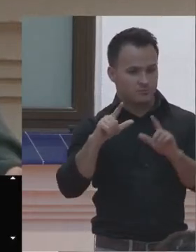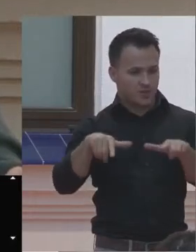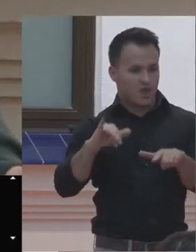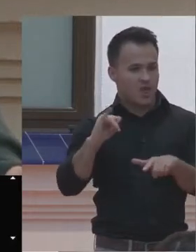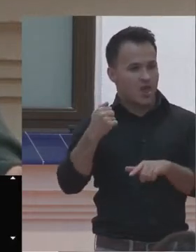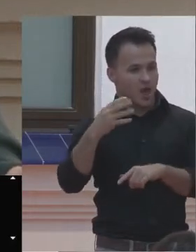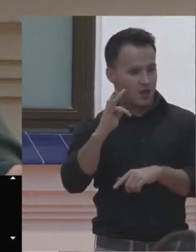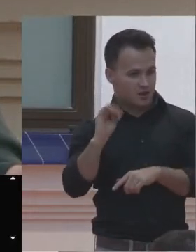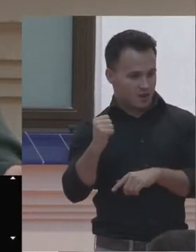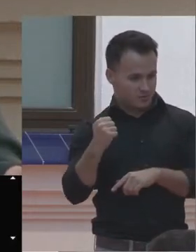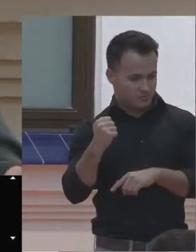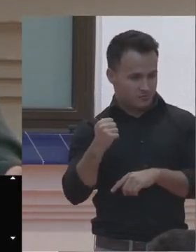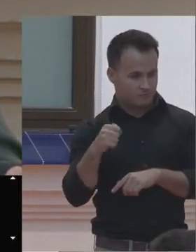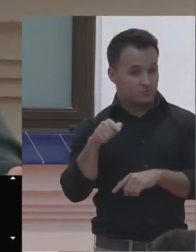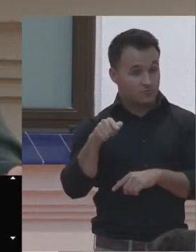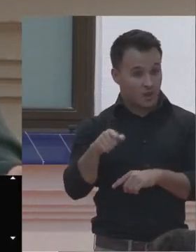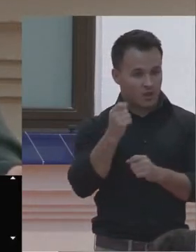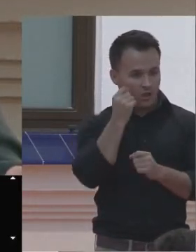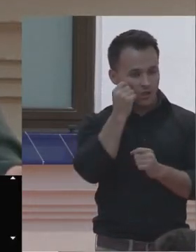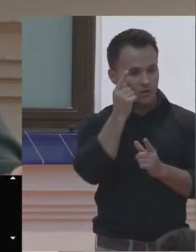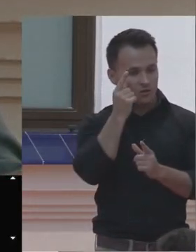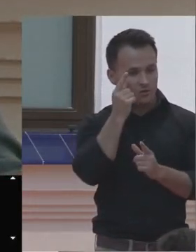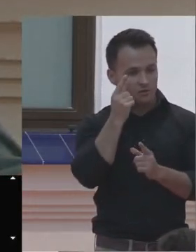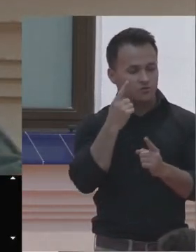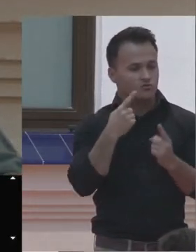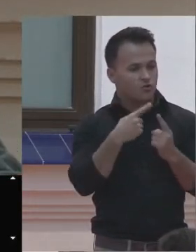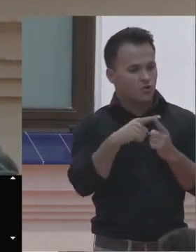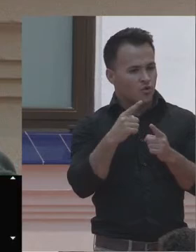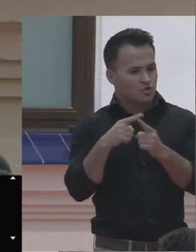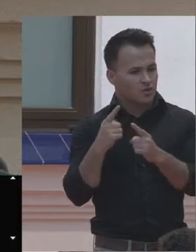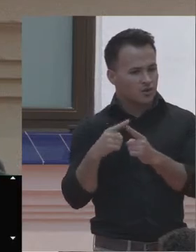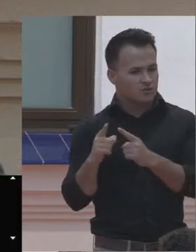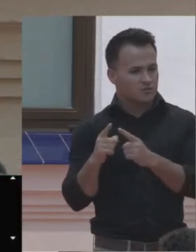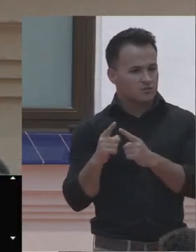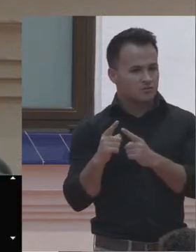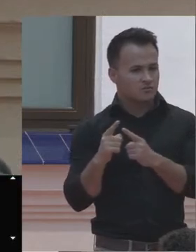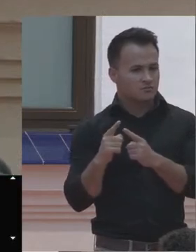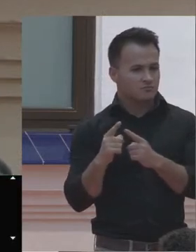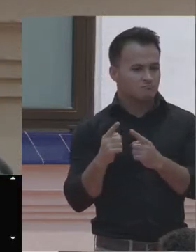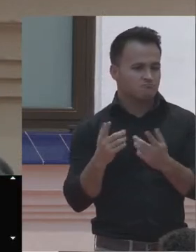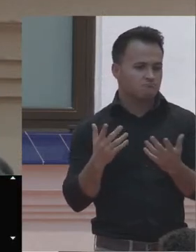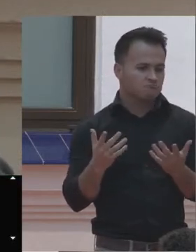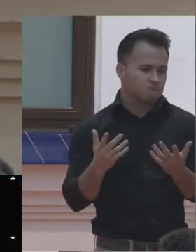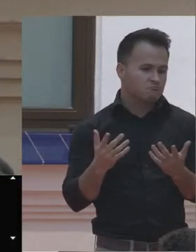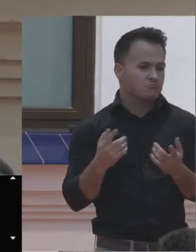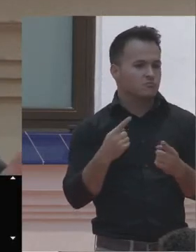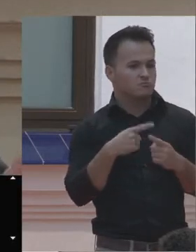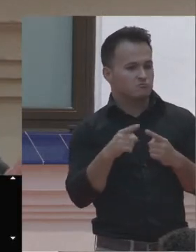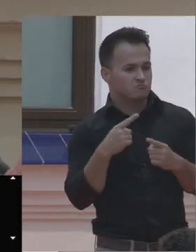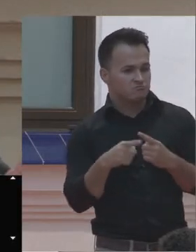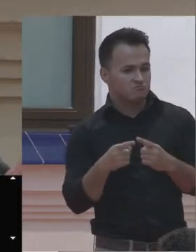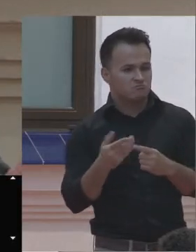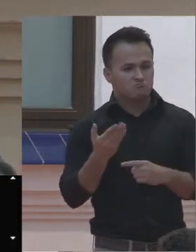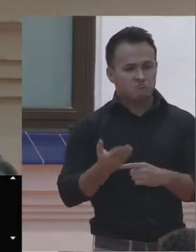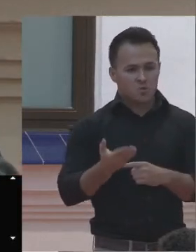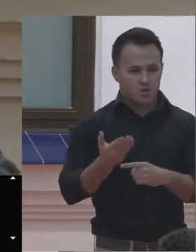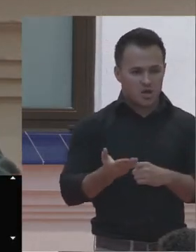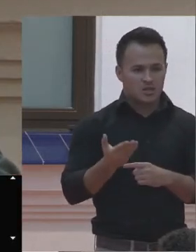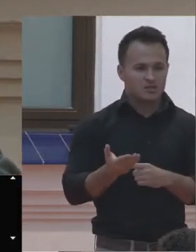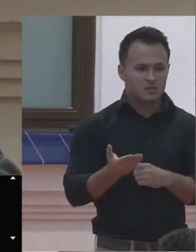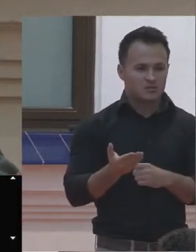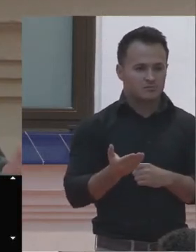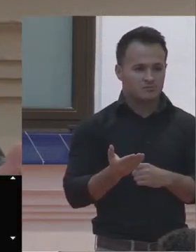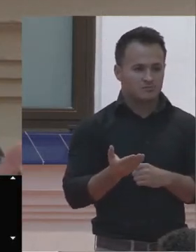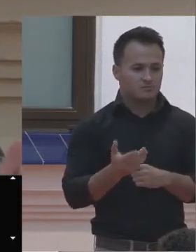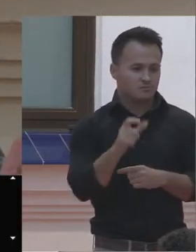IATA, y ahí nos dimos cuenta que cosas elementales pues no contemplaban a